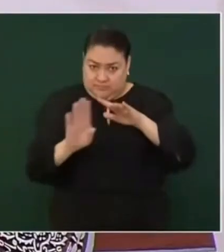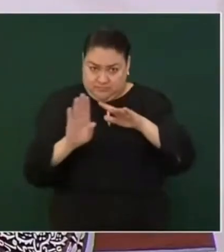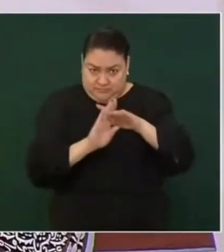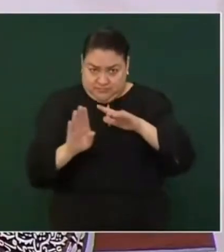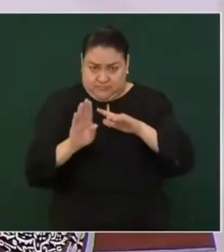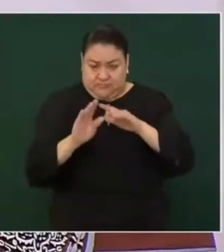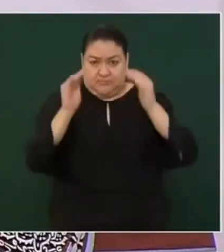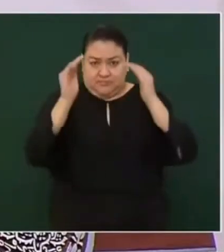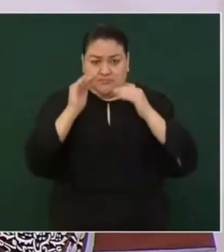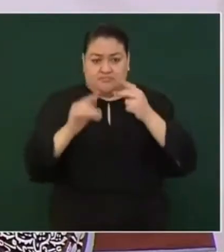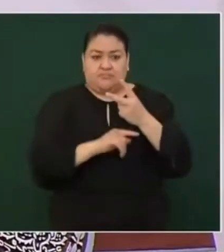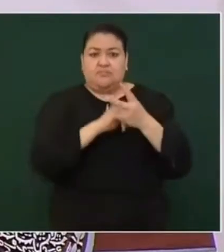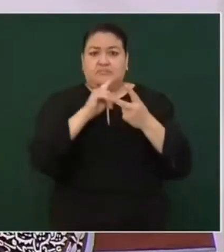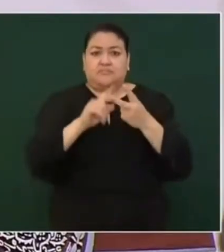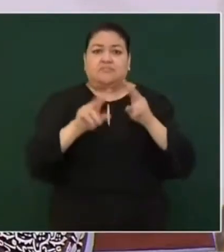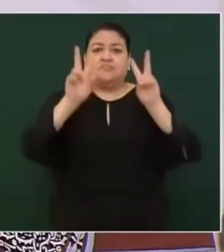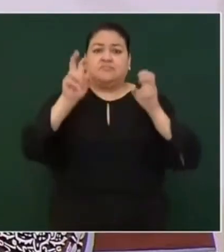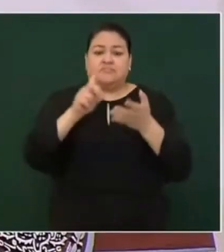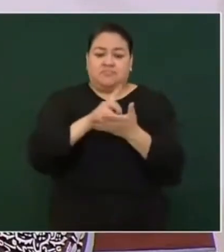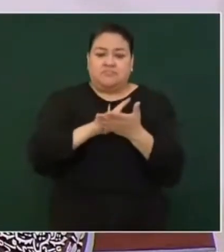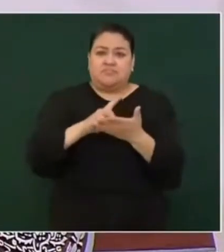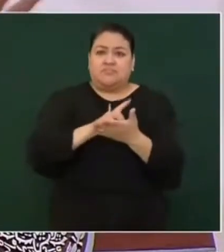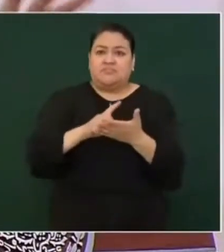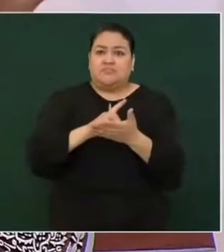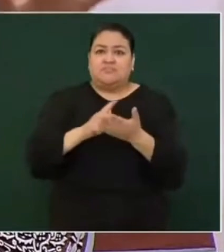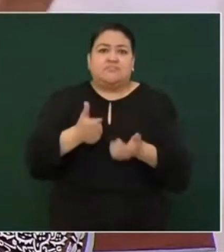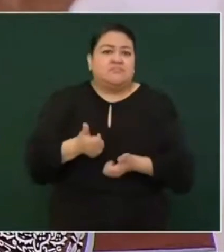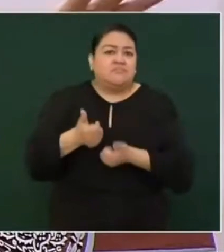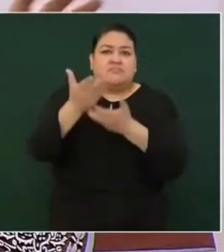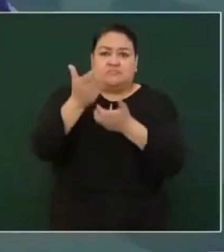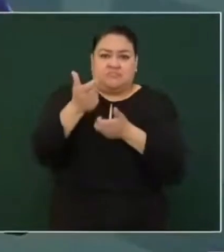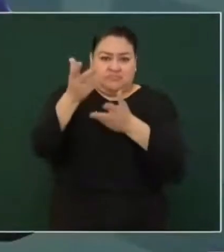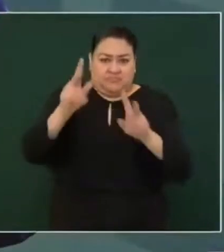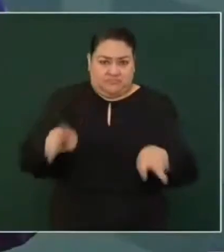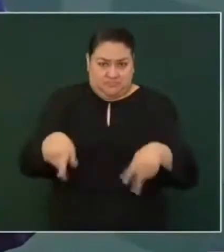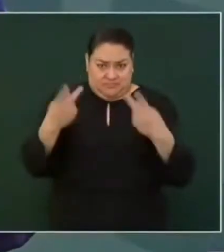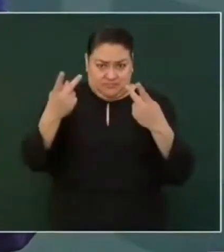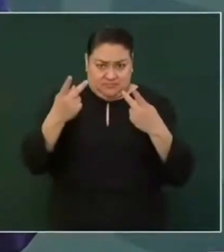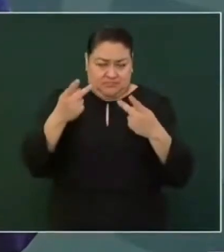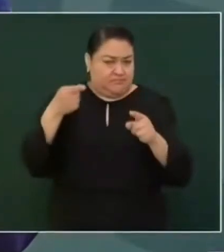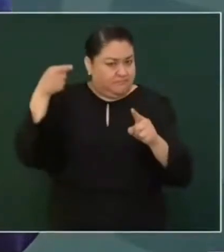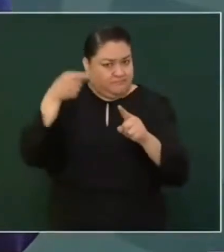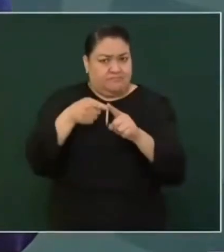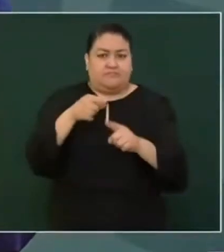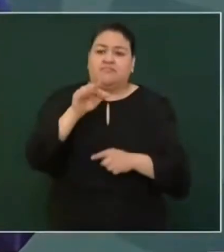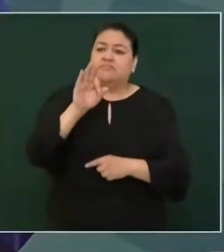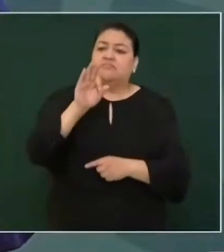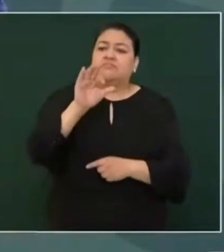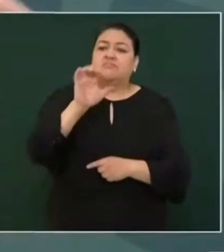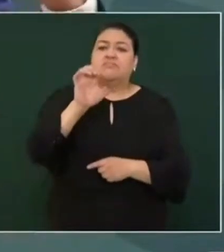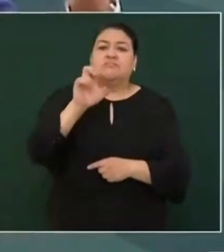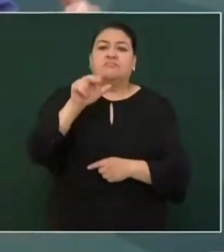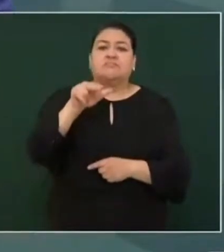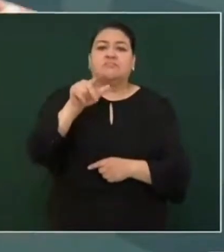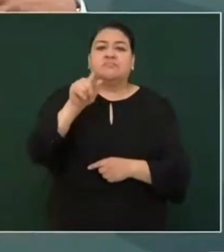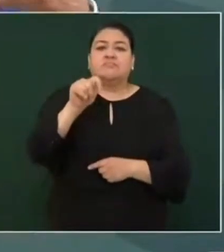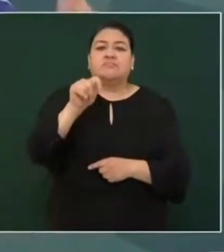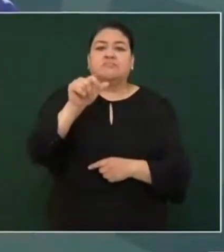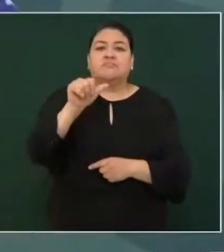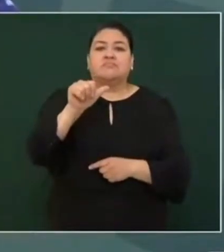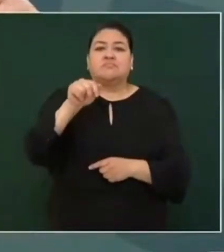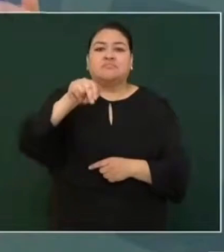tanto lo del tráfico de drogas y en especial lo del fentanilo. Vamos a estar